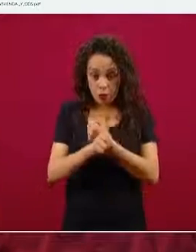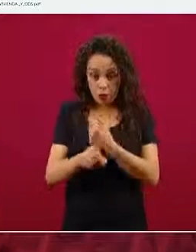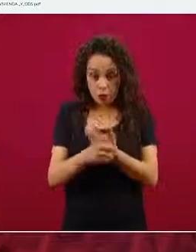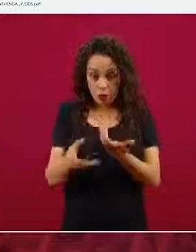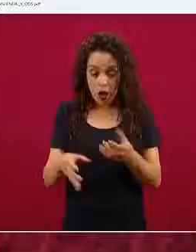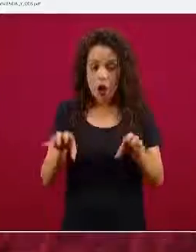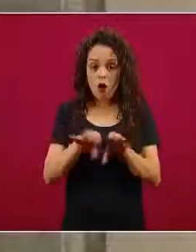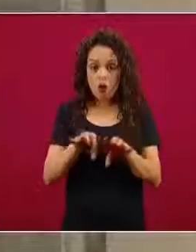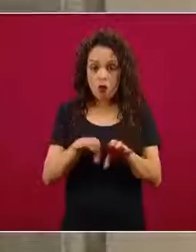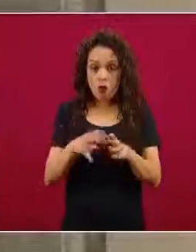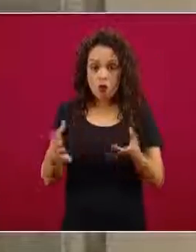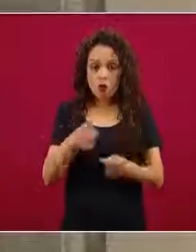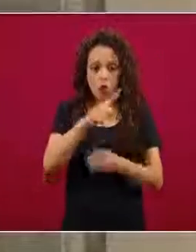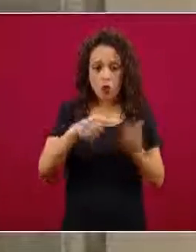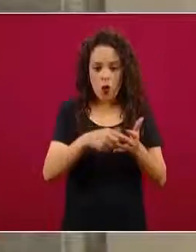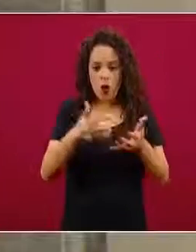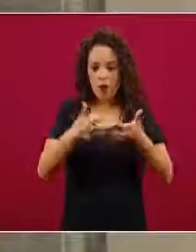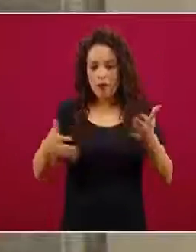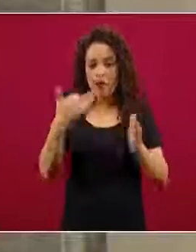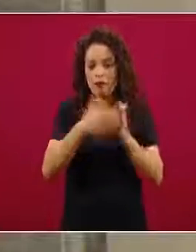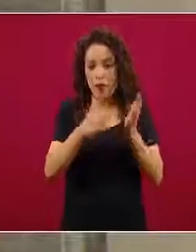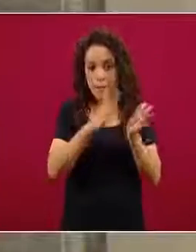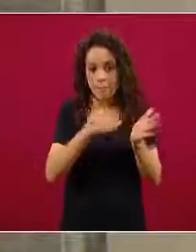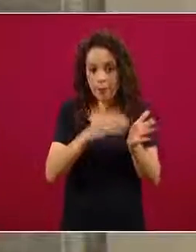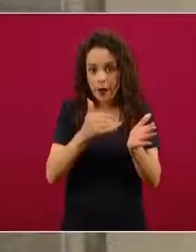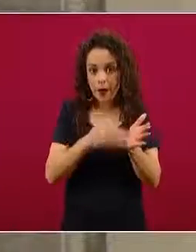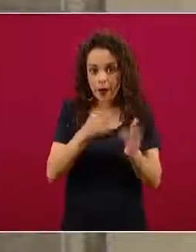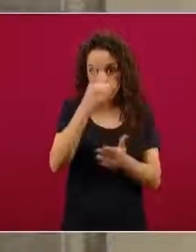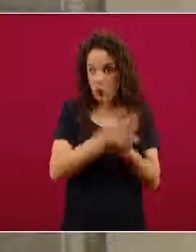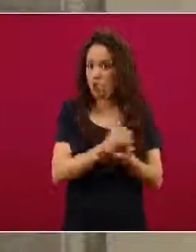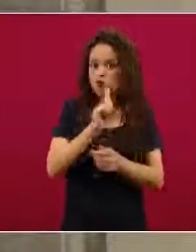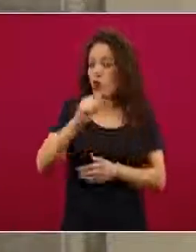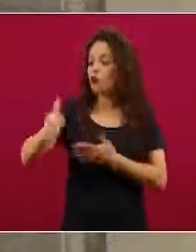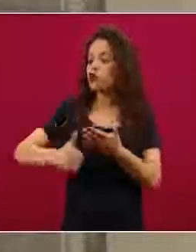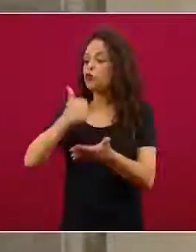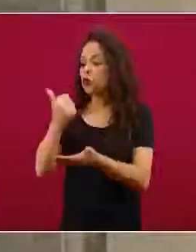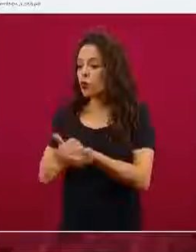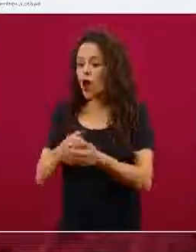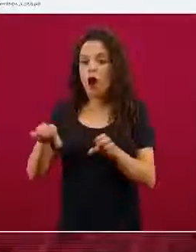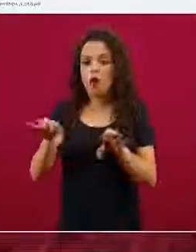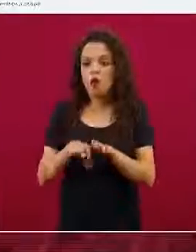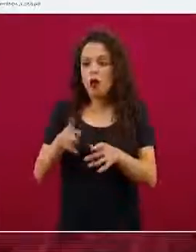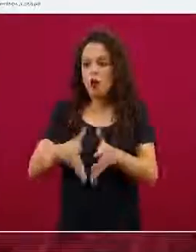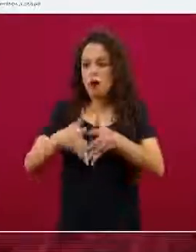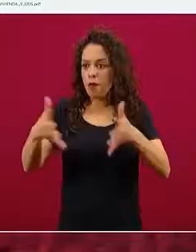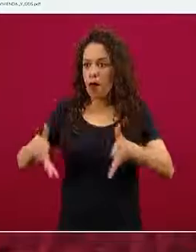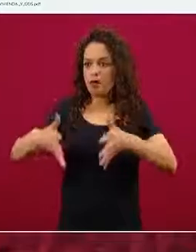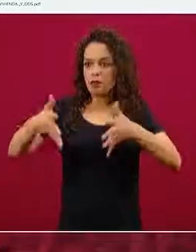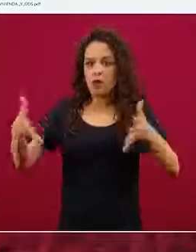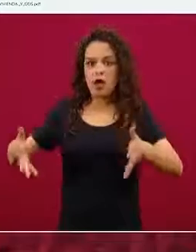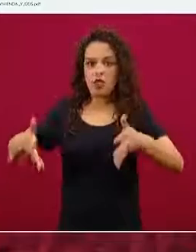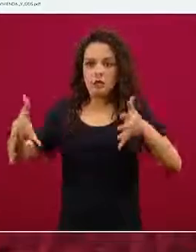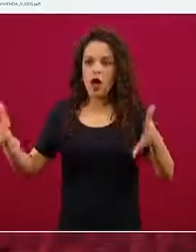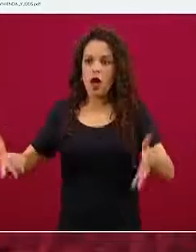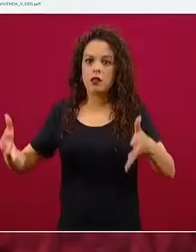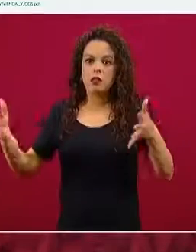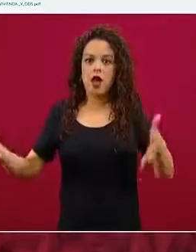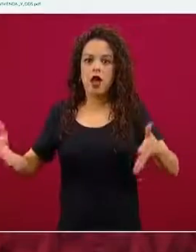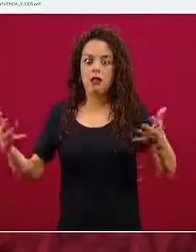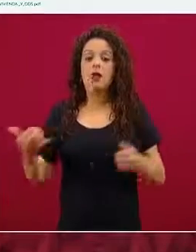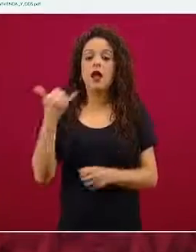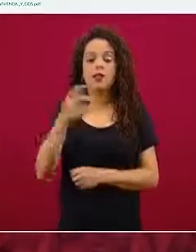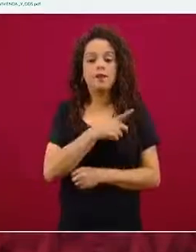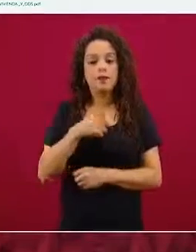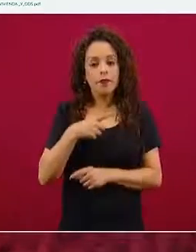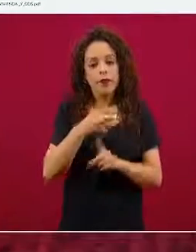de los asentamientos irregulares, sino de las ciudades, del ordenamiento territorial, de cómo crecen las ciudades y cómo quisiéramos que crecieran las